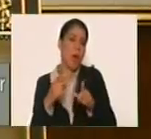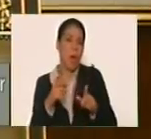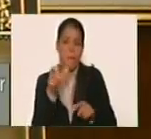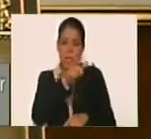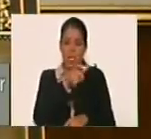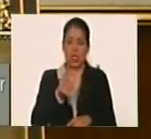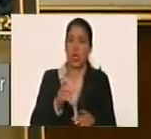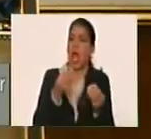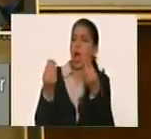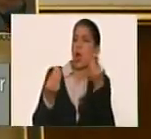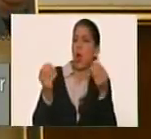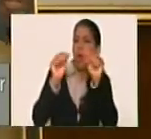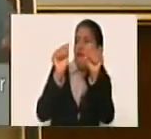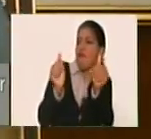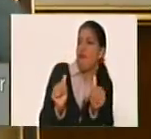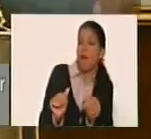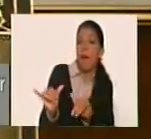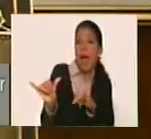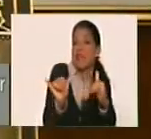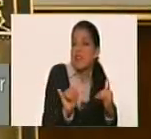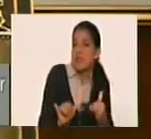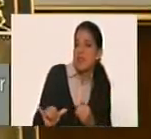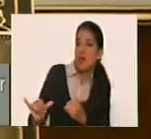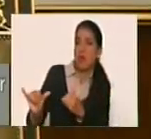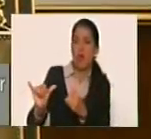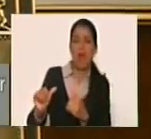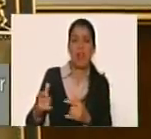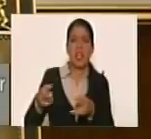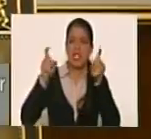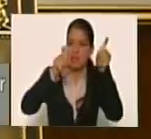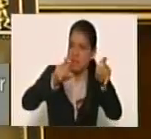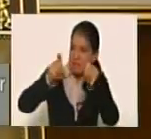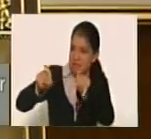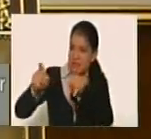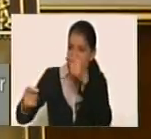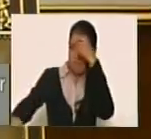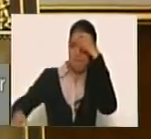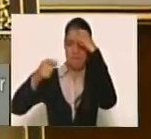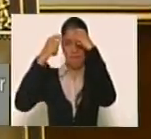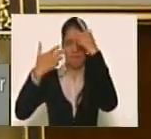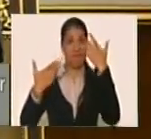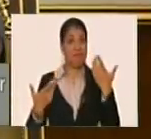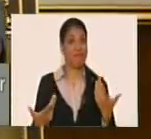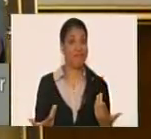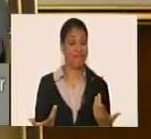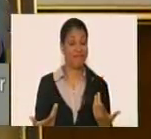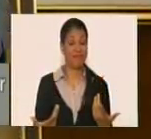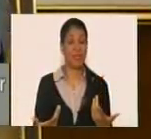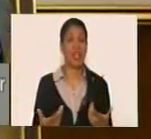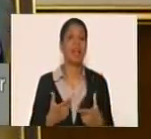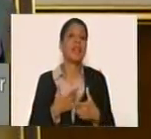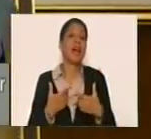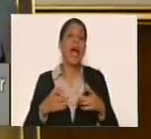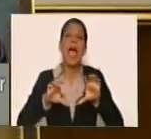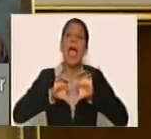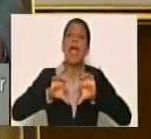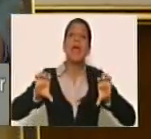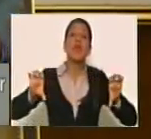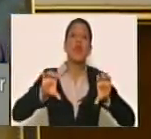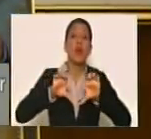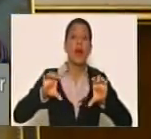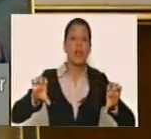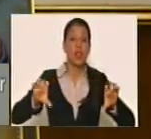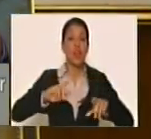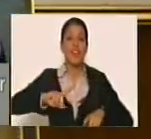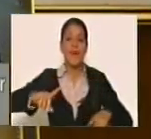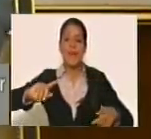ser y siempre haciendo esfuerzo para imponerlo. Por eso la educación es muy importante. Y por eso los medios de comunicación